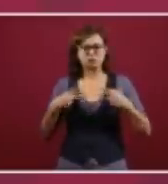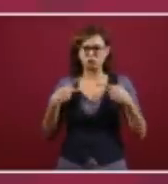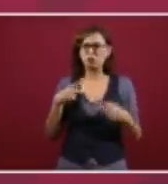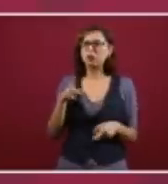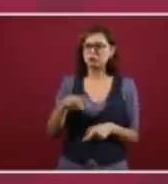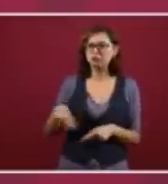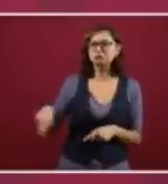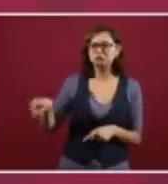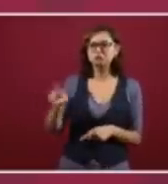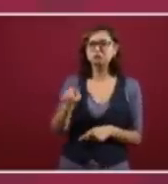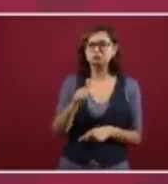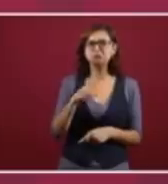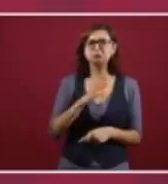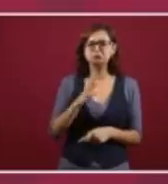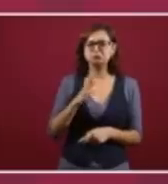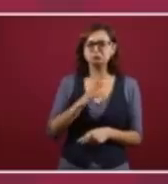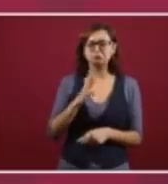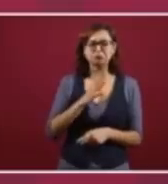y